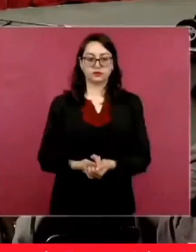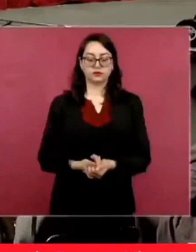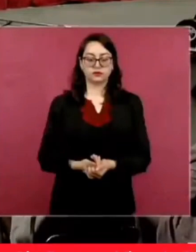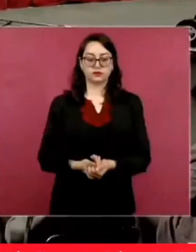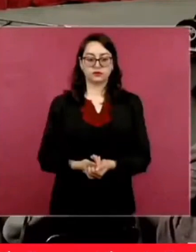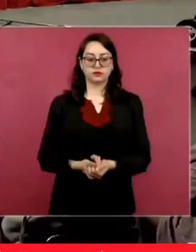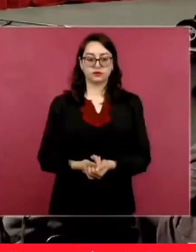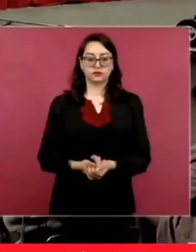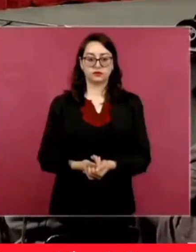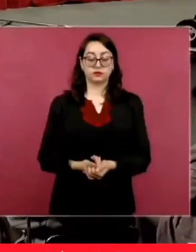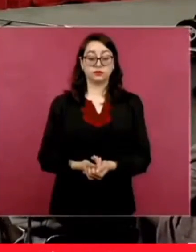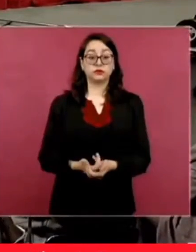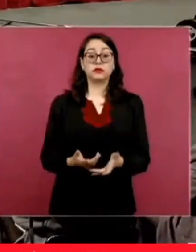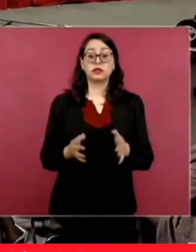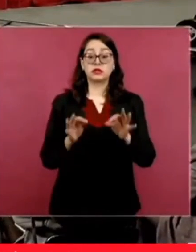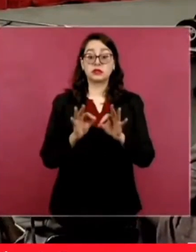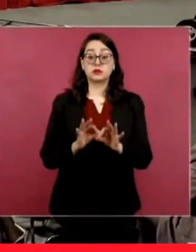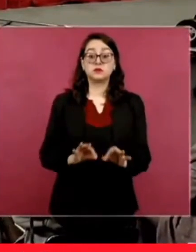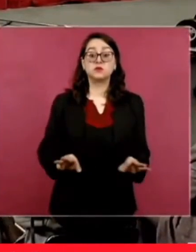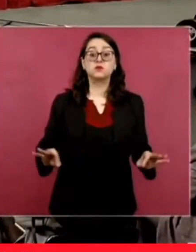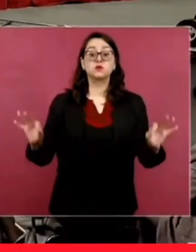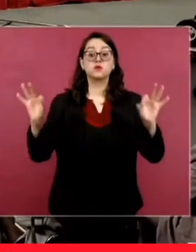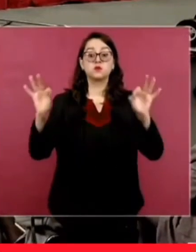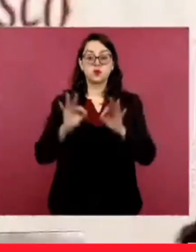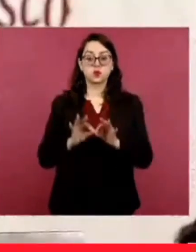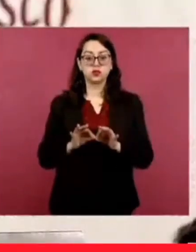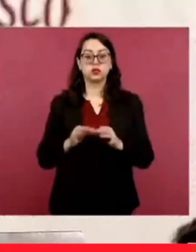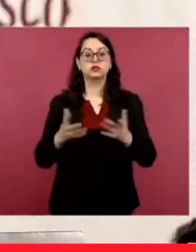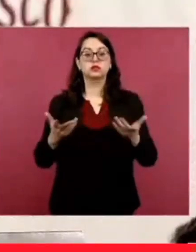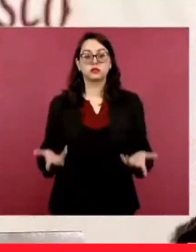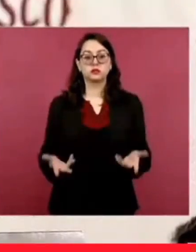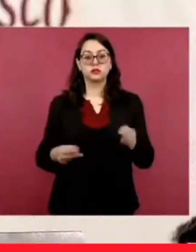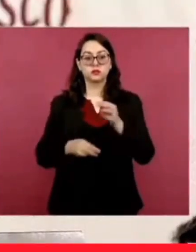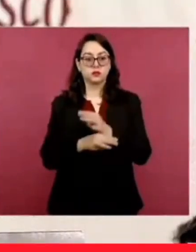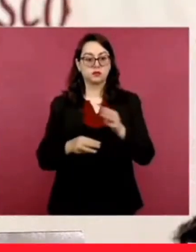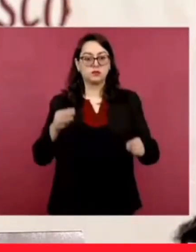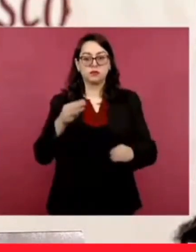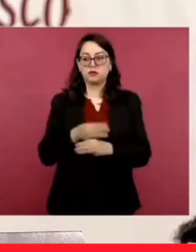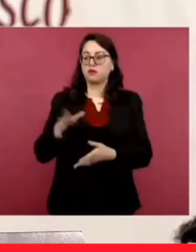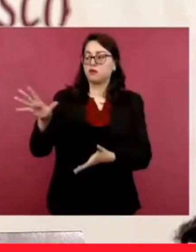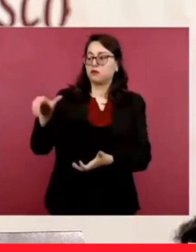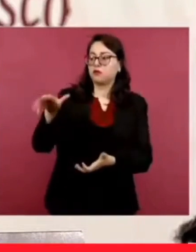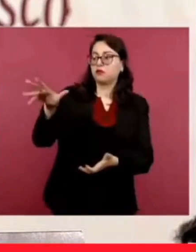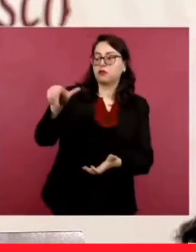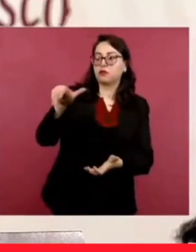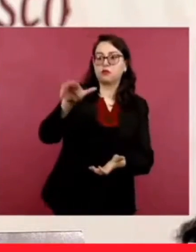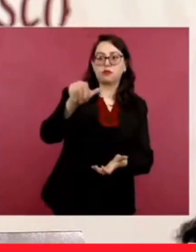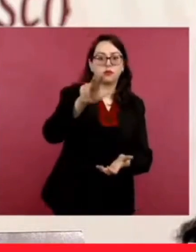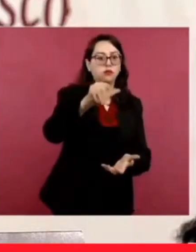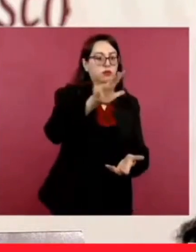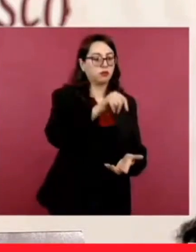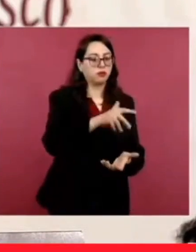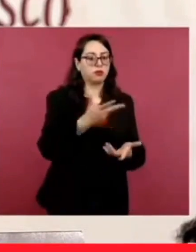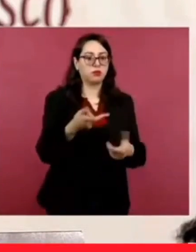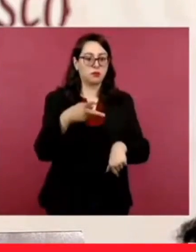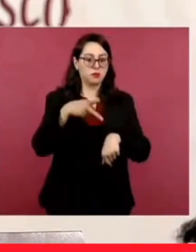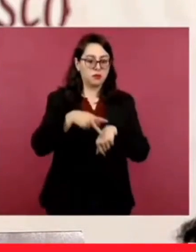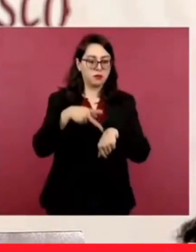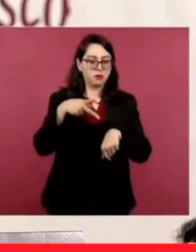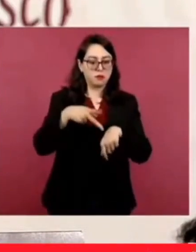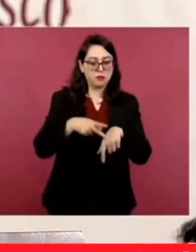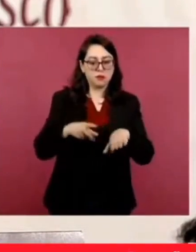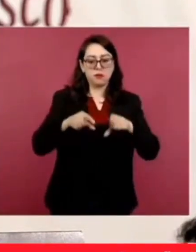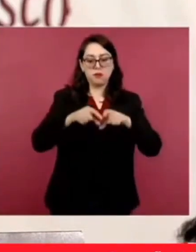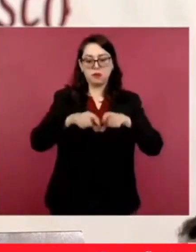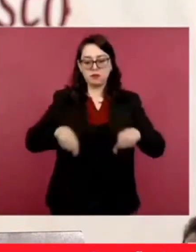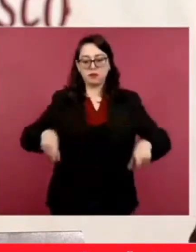rieles. Y una importante actividad que es el acopio de los suministros estratégicos que vienen inclusive de todas partes del mundo, como es el balasto, el durmiente, el